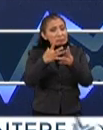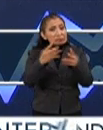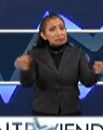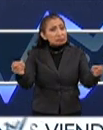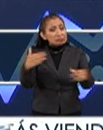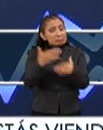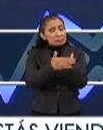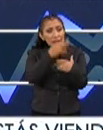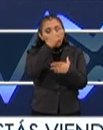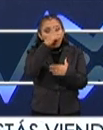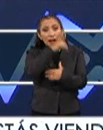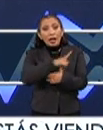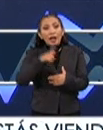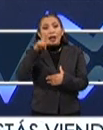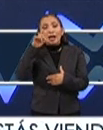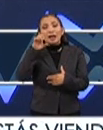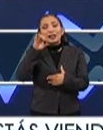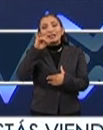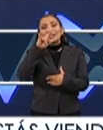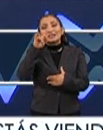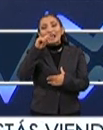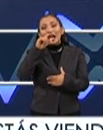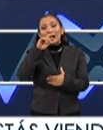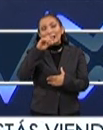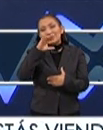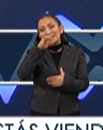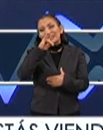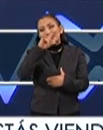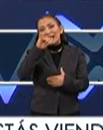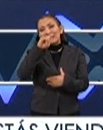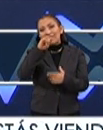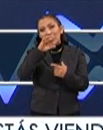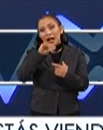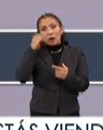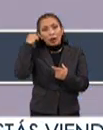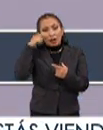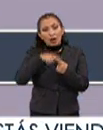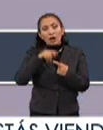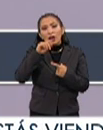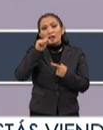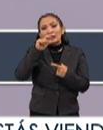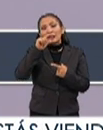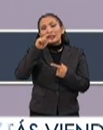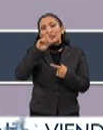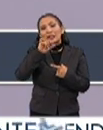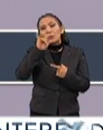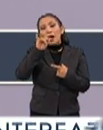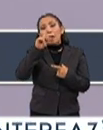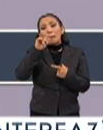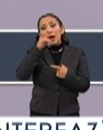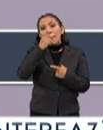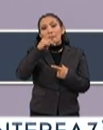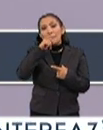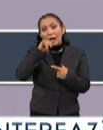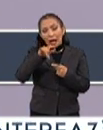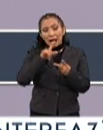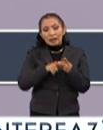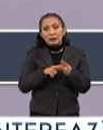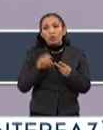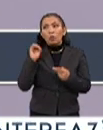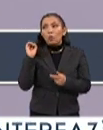desaparición, como la lengua izcateca en Oaxaca, o la lengua quiligua, o la paypay, o